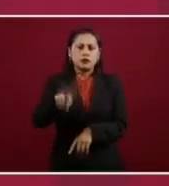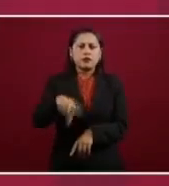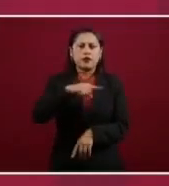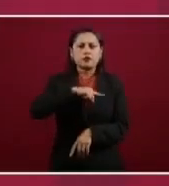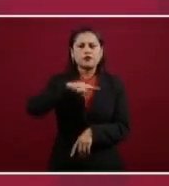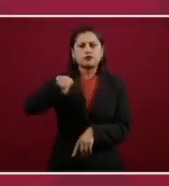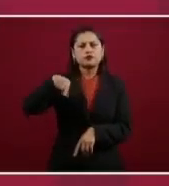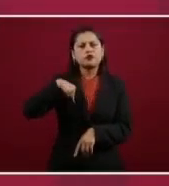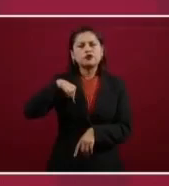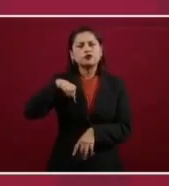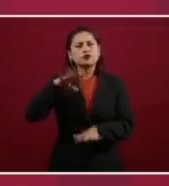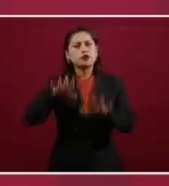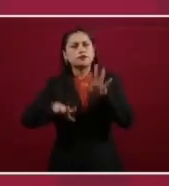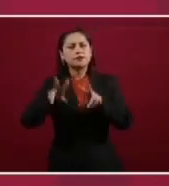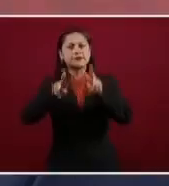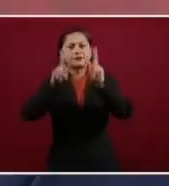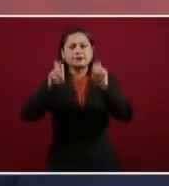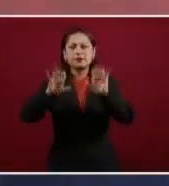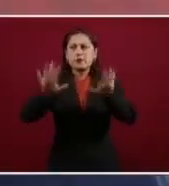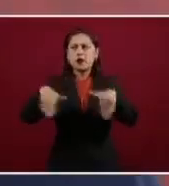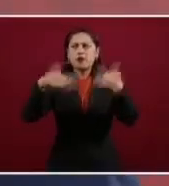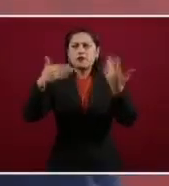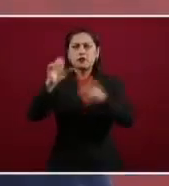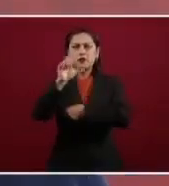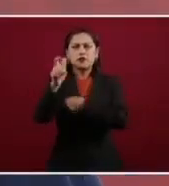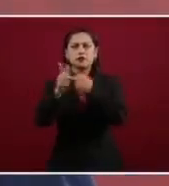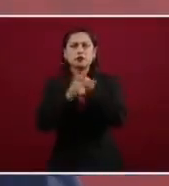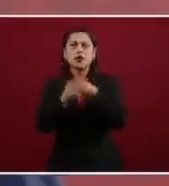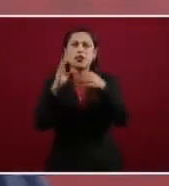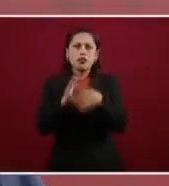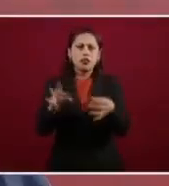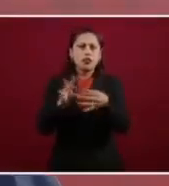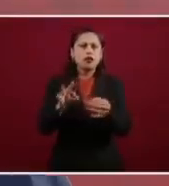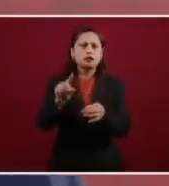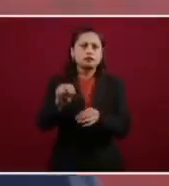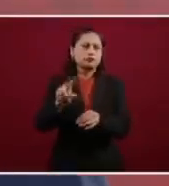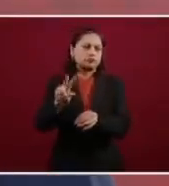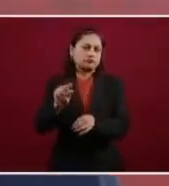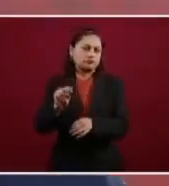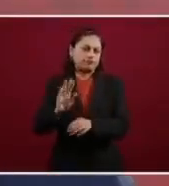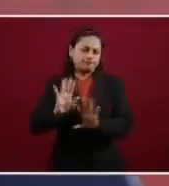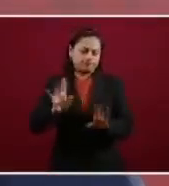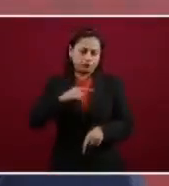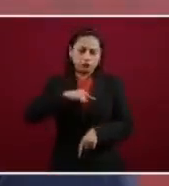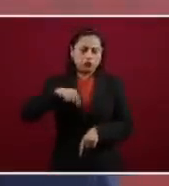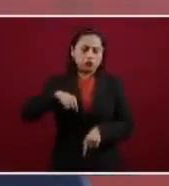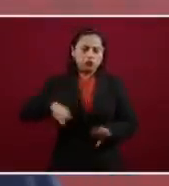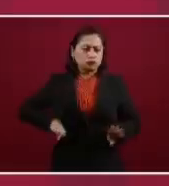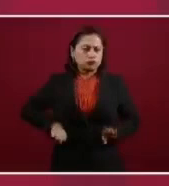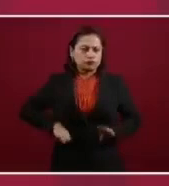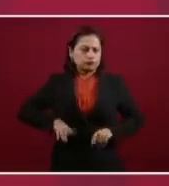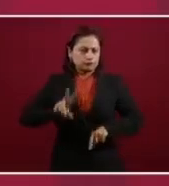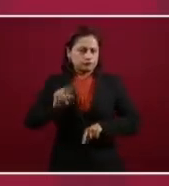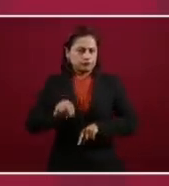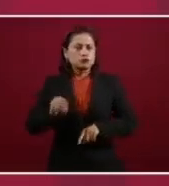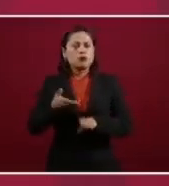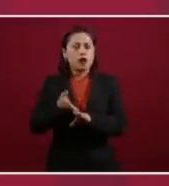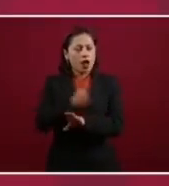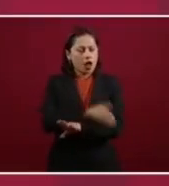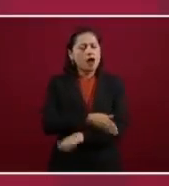externos porque antes se utilizaba eso para